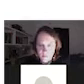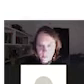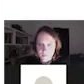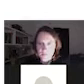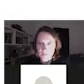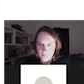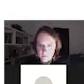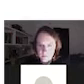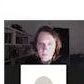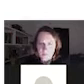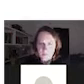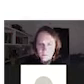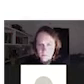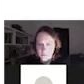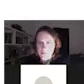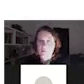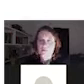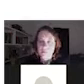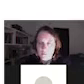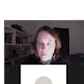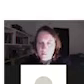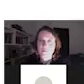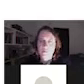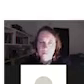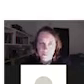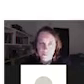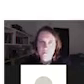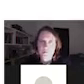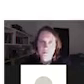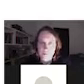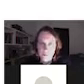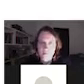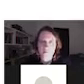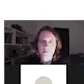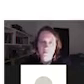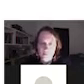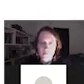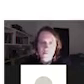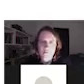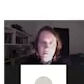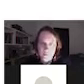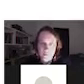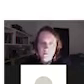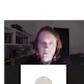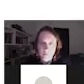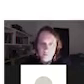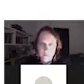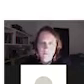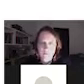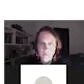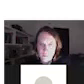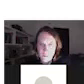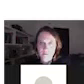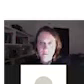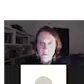la talacha cotidiana de sostener los espacios a las compañeras mientras ellos brillan, ¿no? Entonces, pues